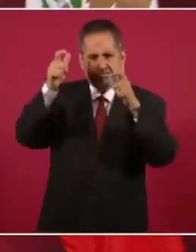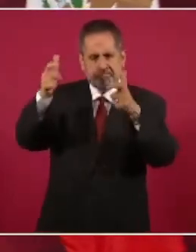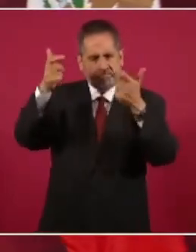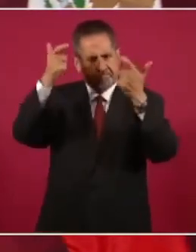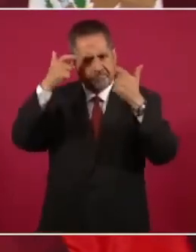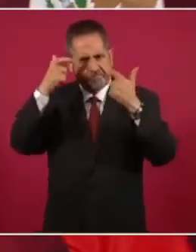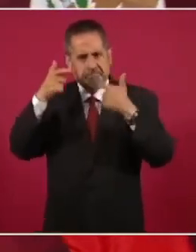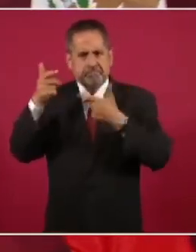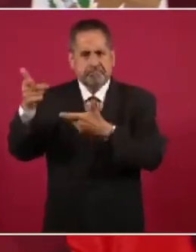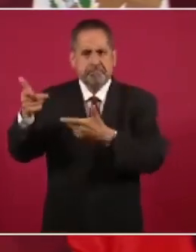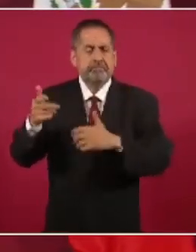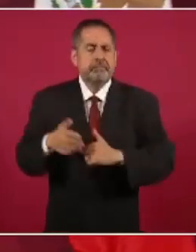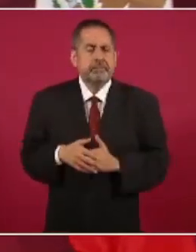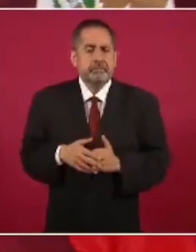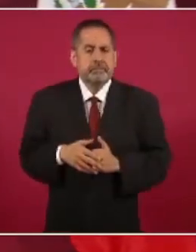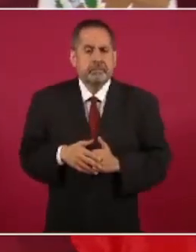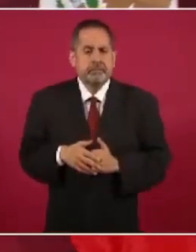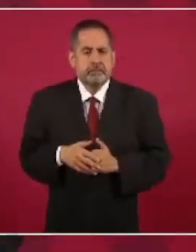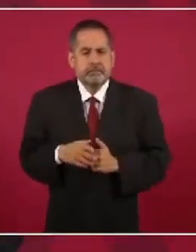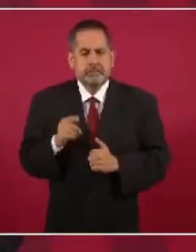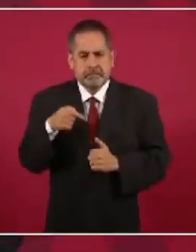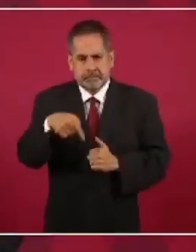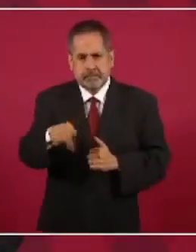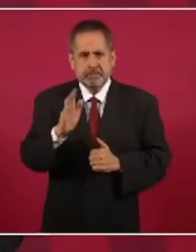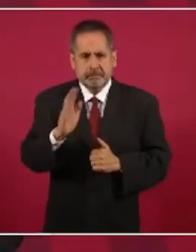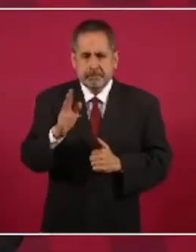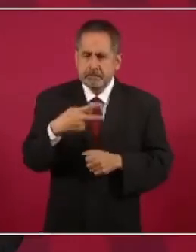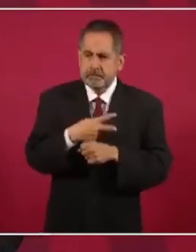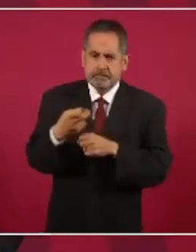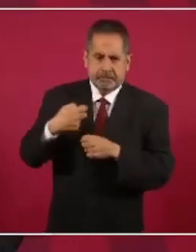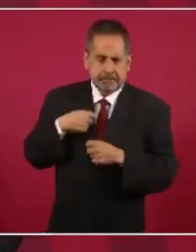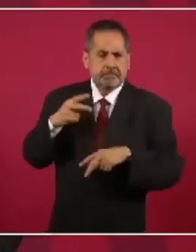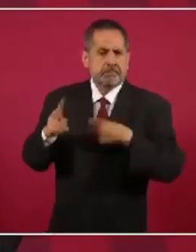va a estar, ya recibimos la invitación